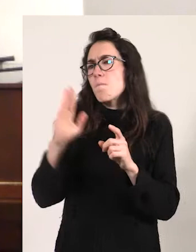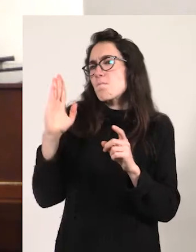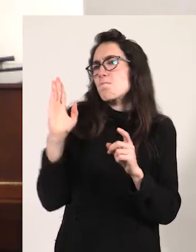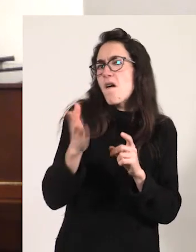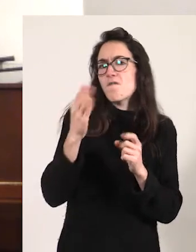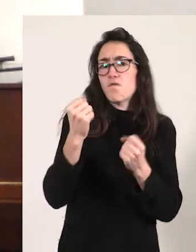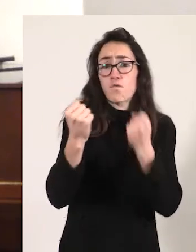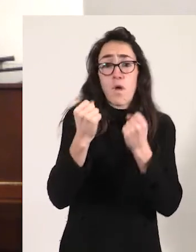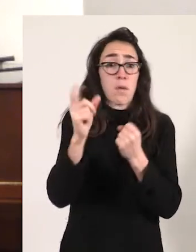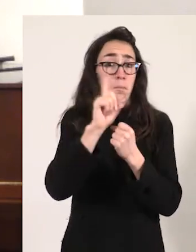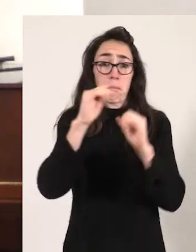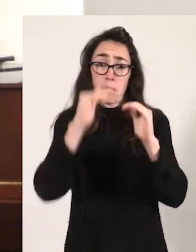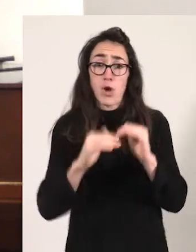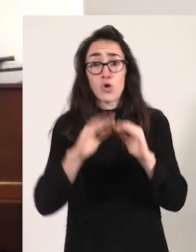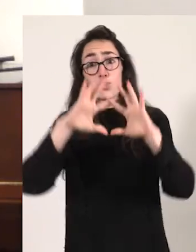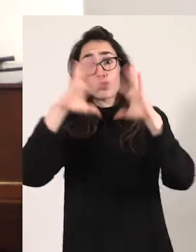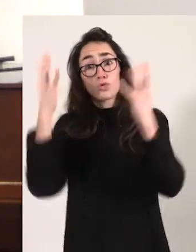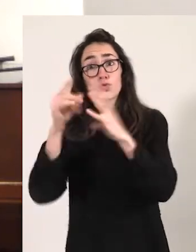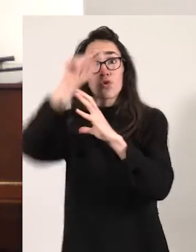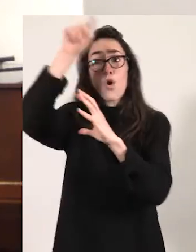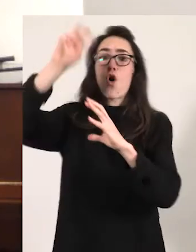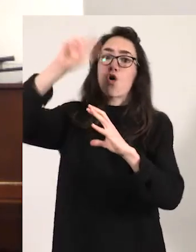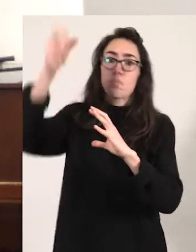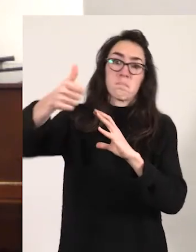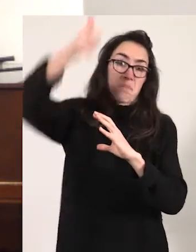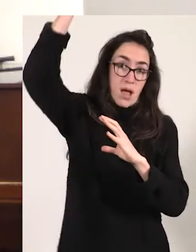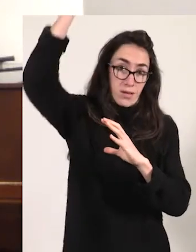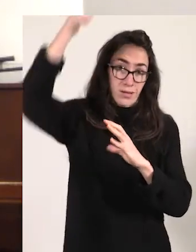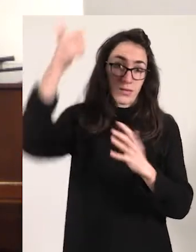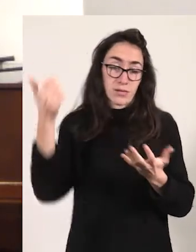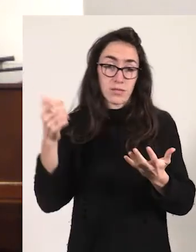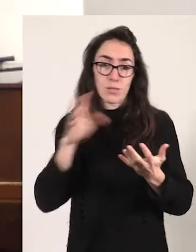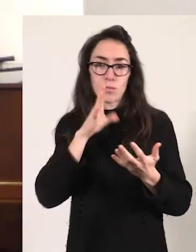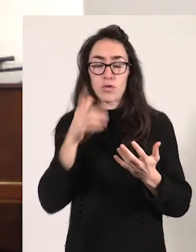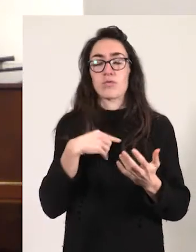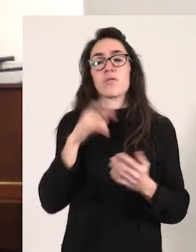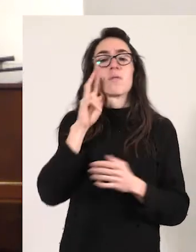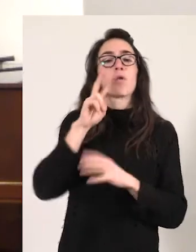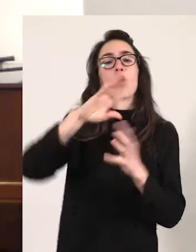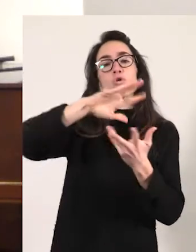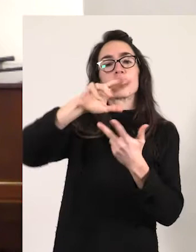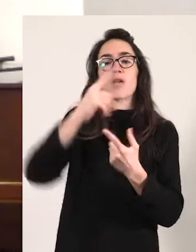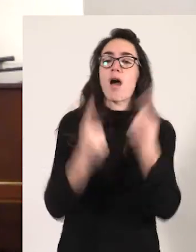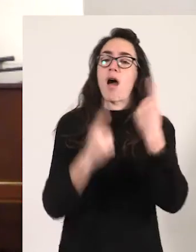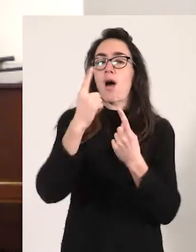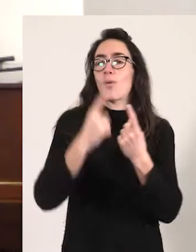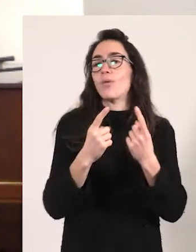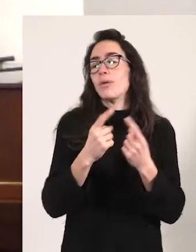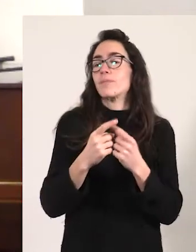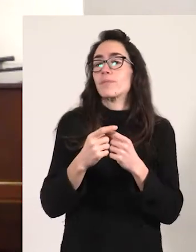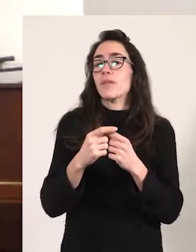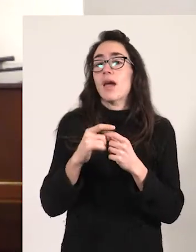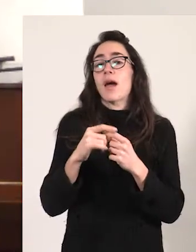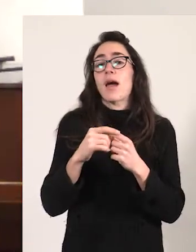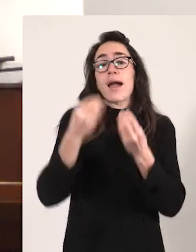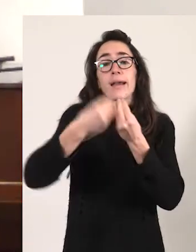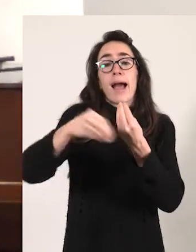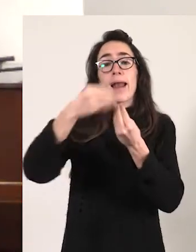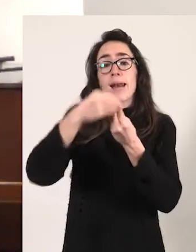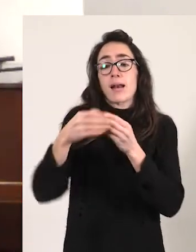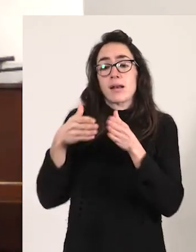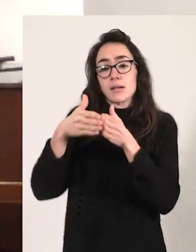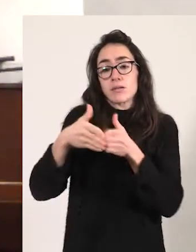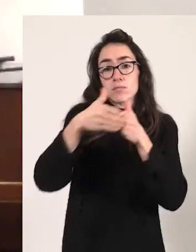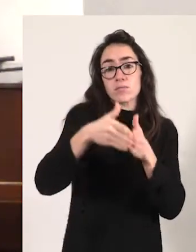una incidencia tan tremenda como ha tenido en otras partes del planeta, ¿no? Entonces, a mí me hace gracia que haya noticias como ha llegado